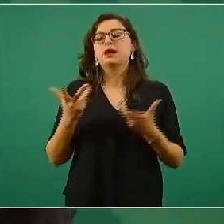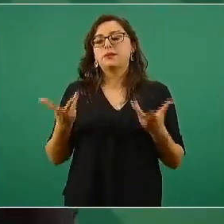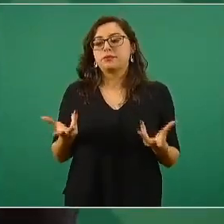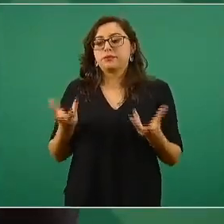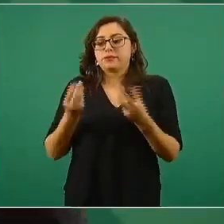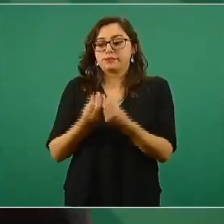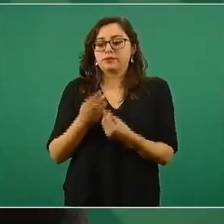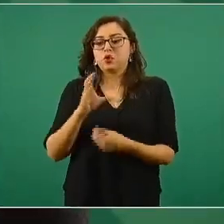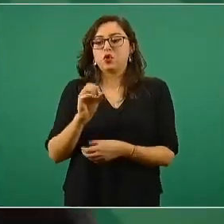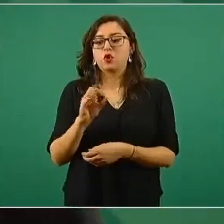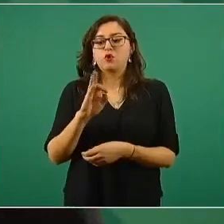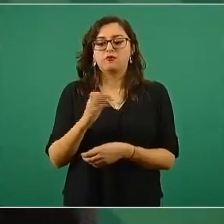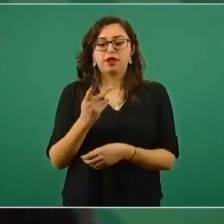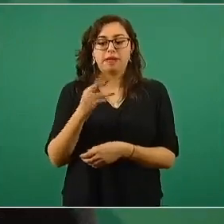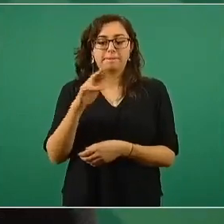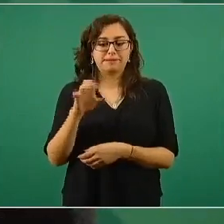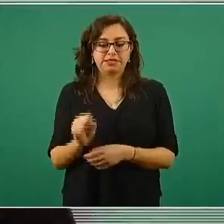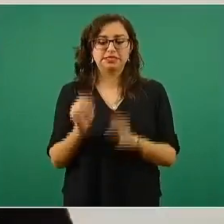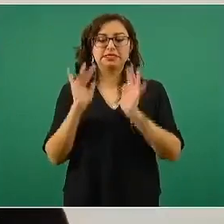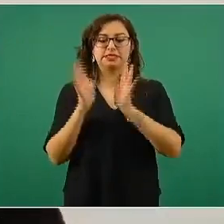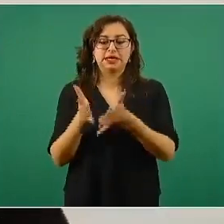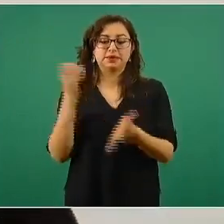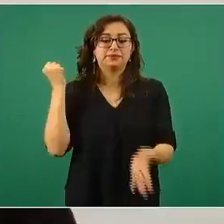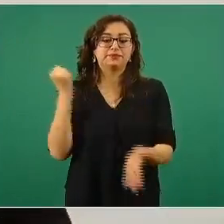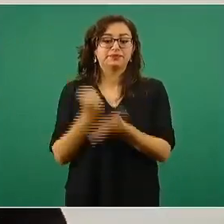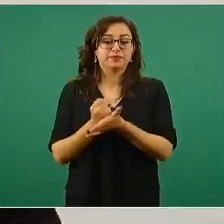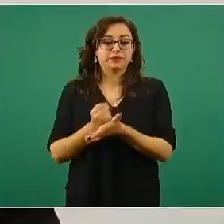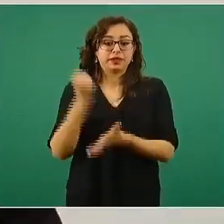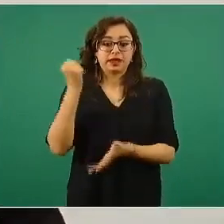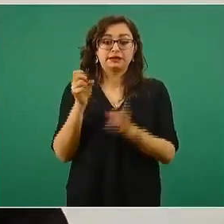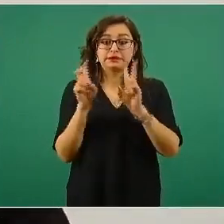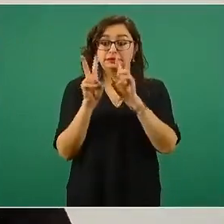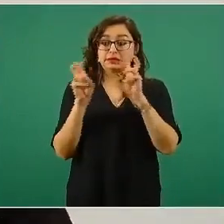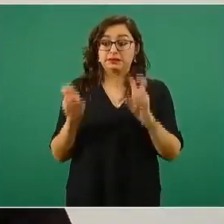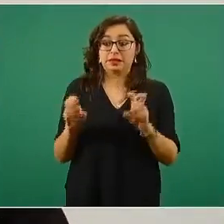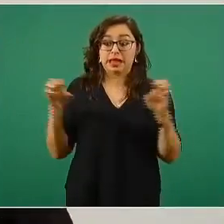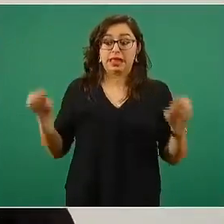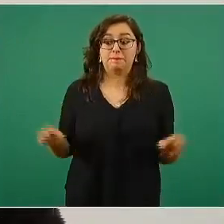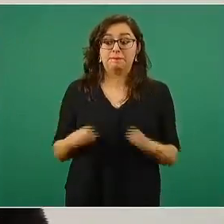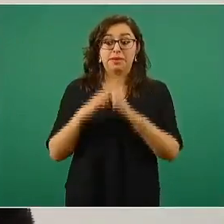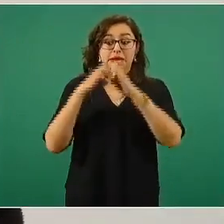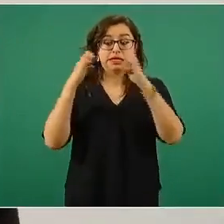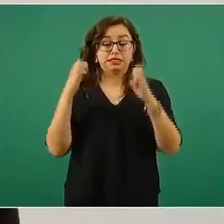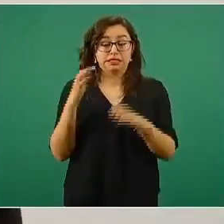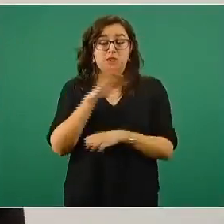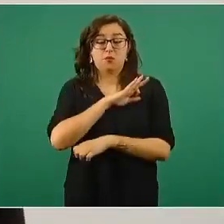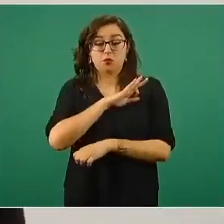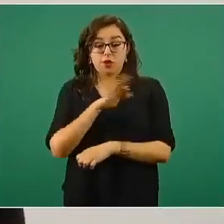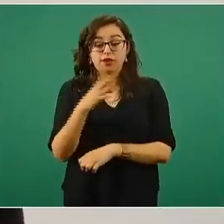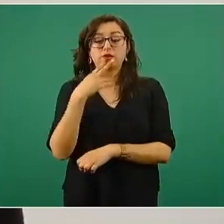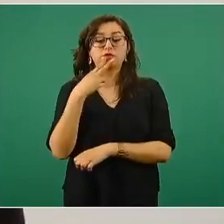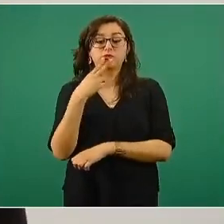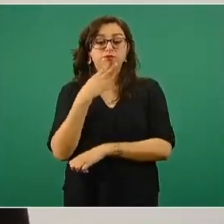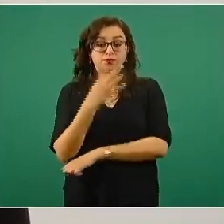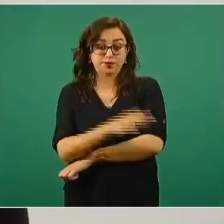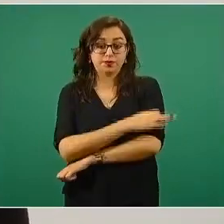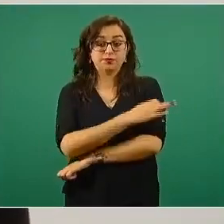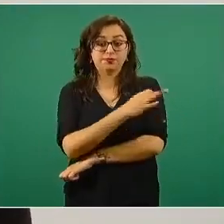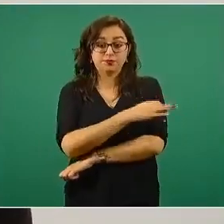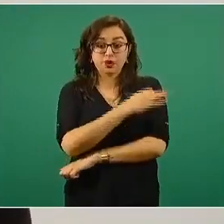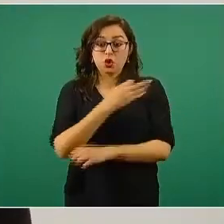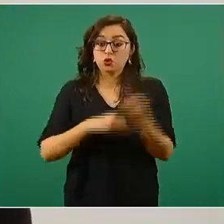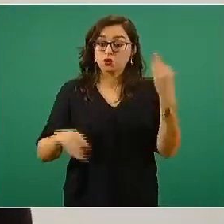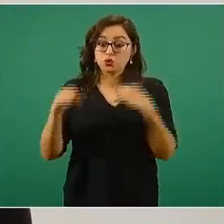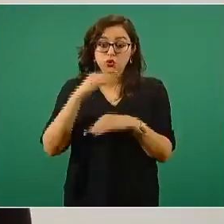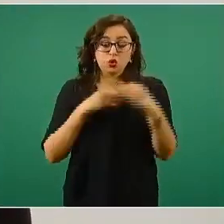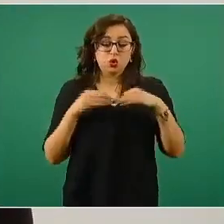ha autorizado bajo el marco de uso de emergencia precisamente para la política nacional de vacunación, para toda esta campaña